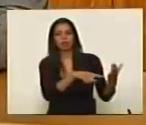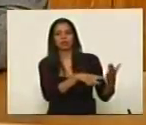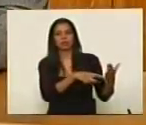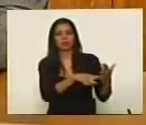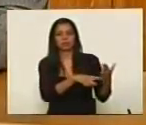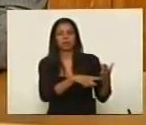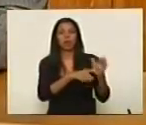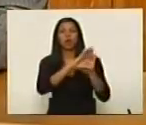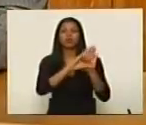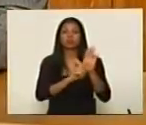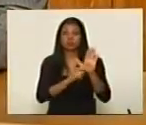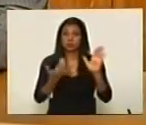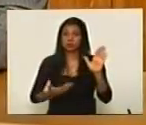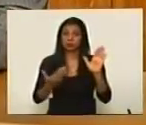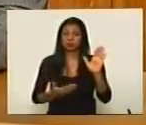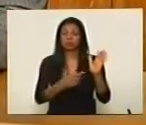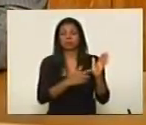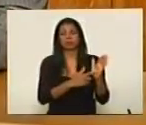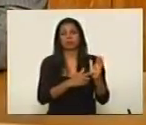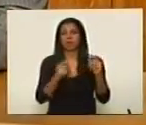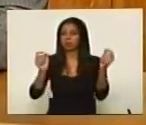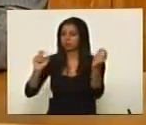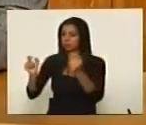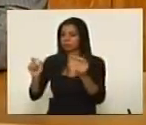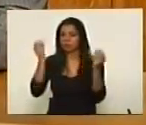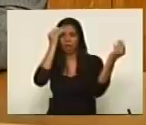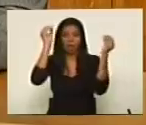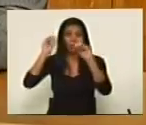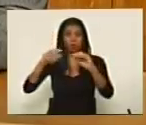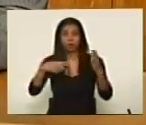acuerdo constituyente. Sometido a